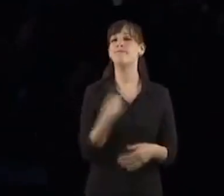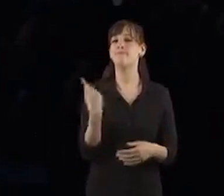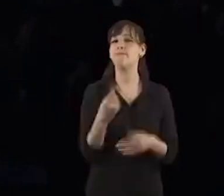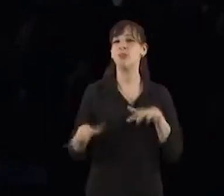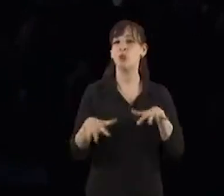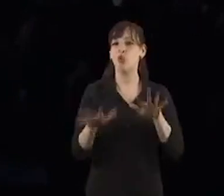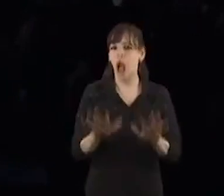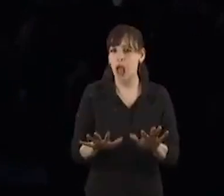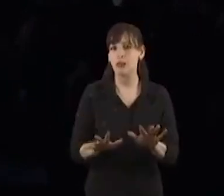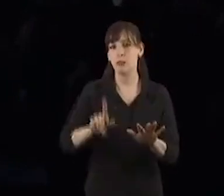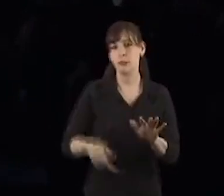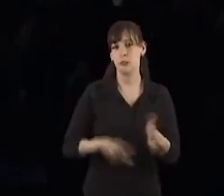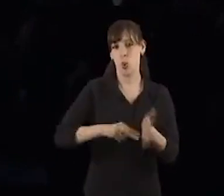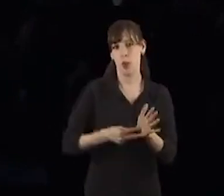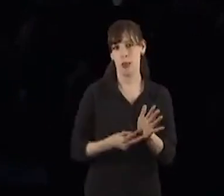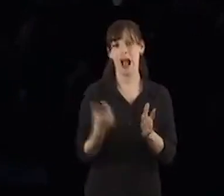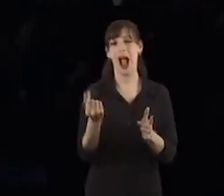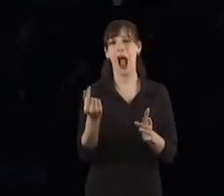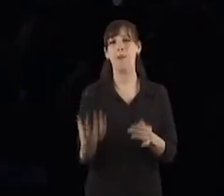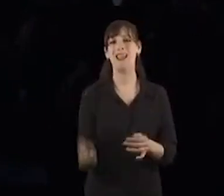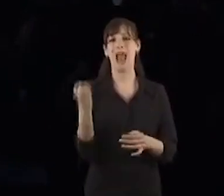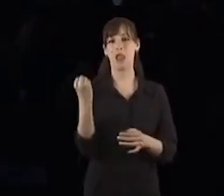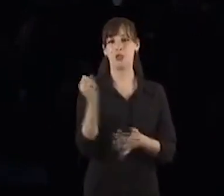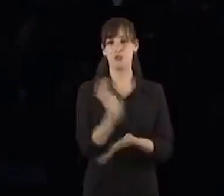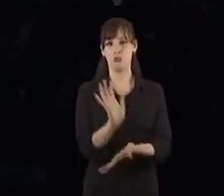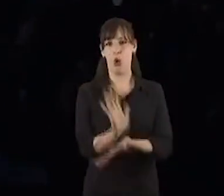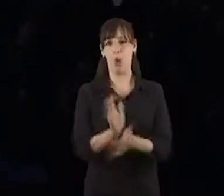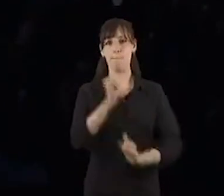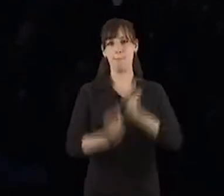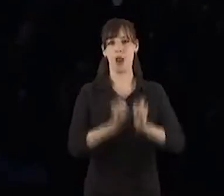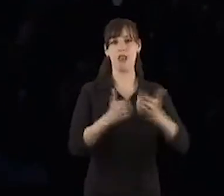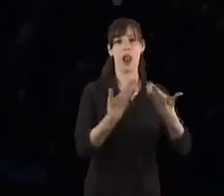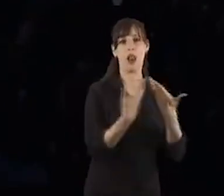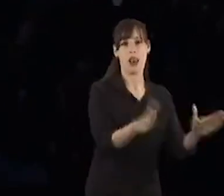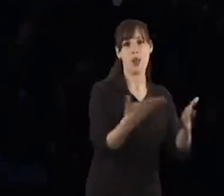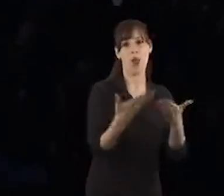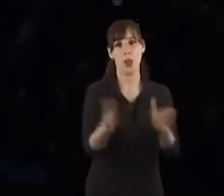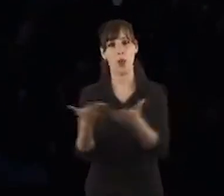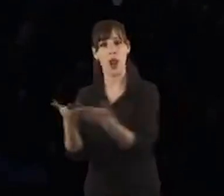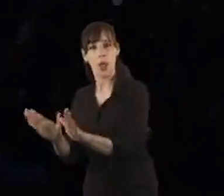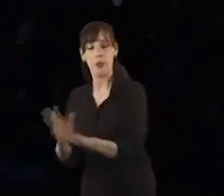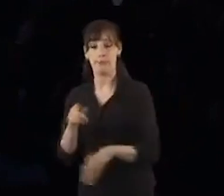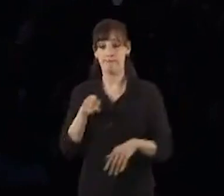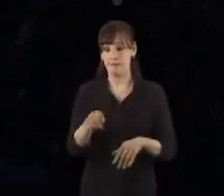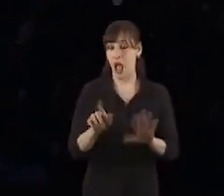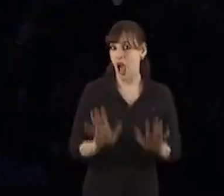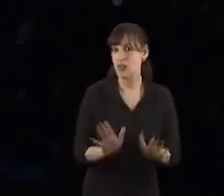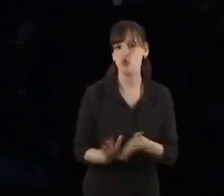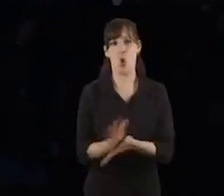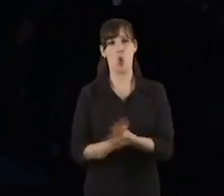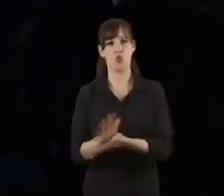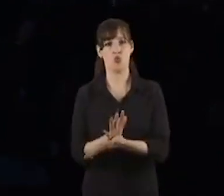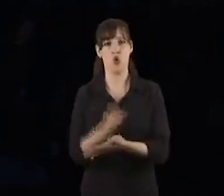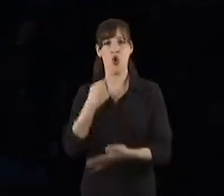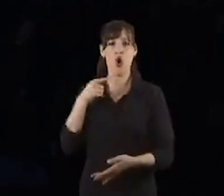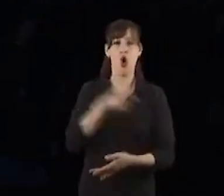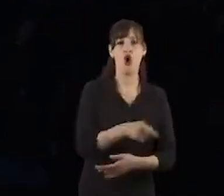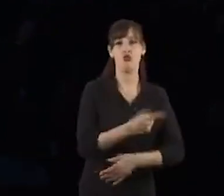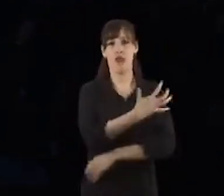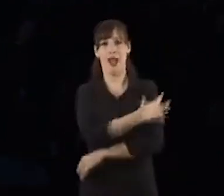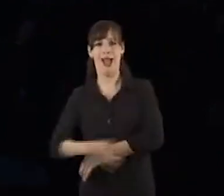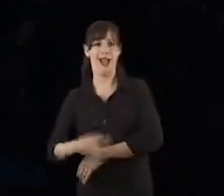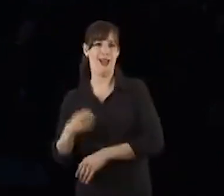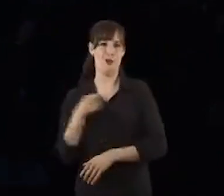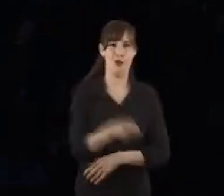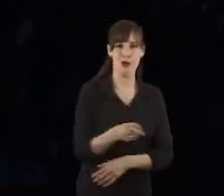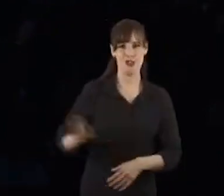el capitalismo de libre empresa como sistema económico es la única herramienta que tenemos para terminar con el hambre, la pobreza y la